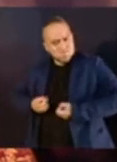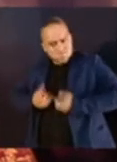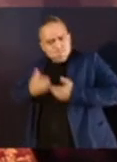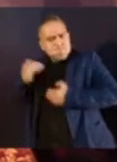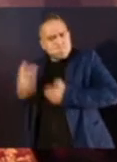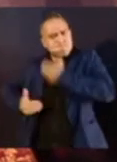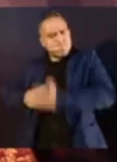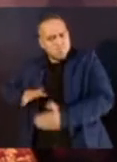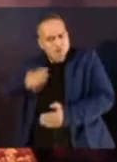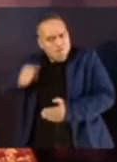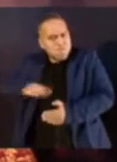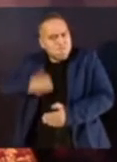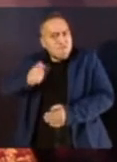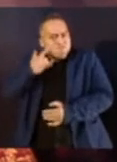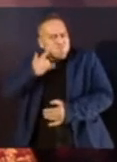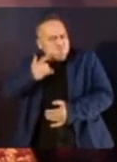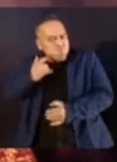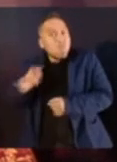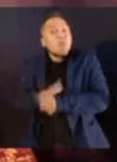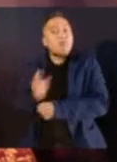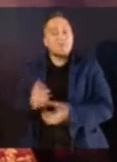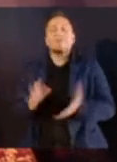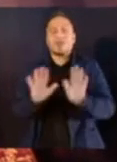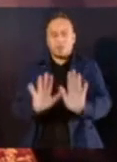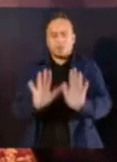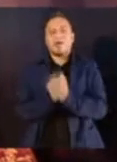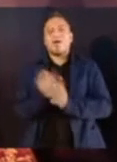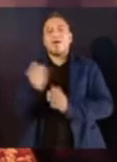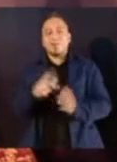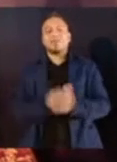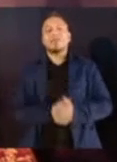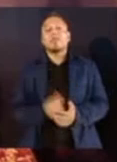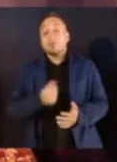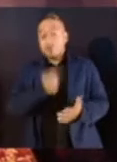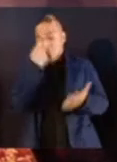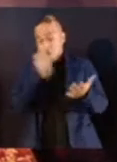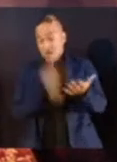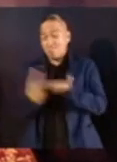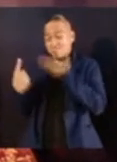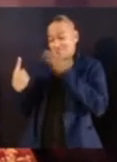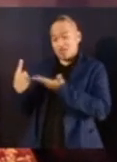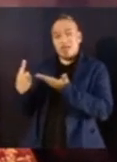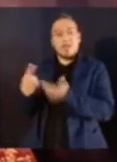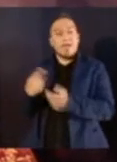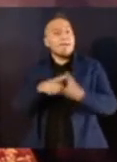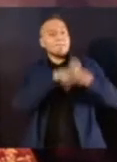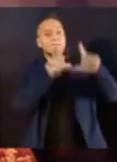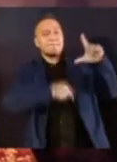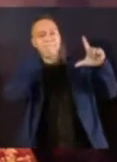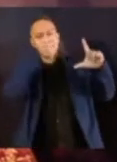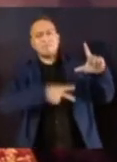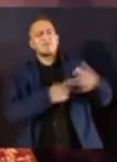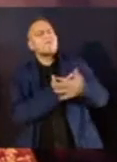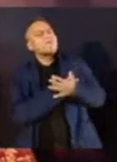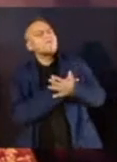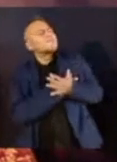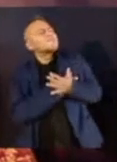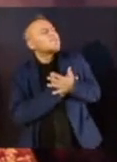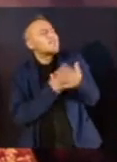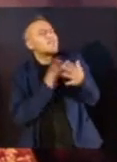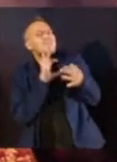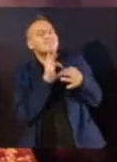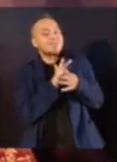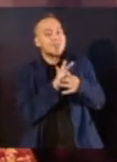motivación. Pues yo creo sencillamente que él amaba México y era de esos escritores, de